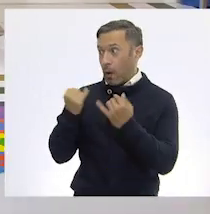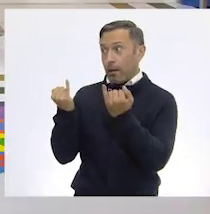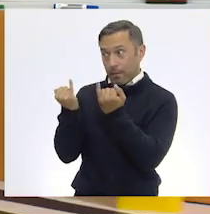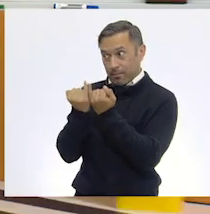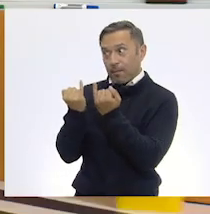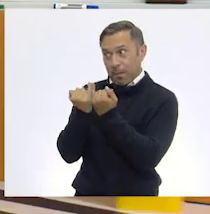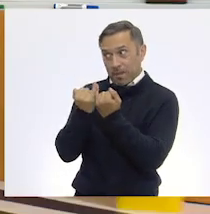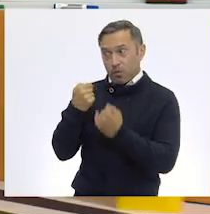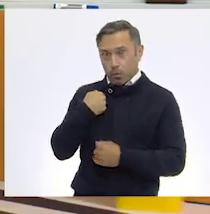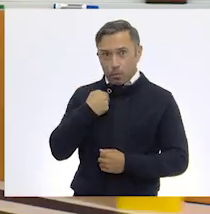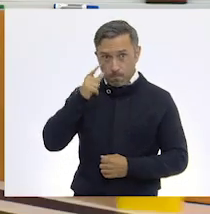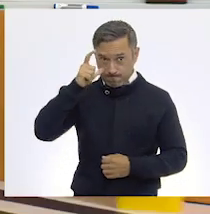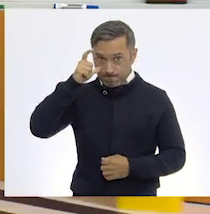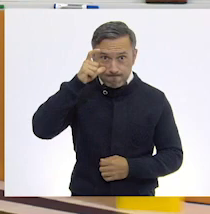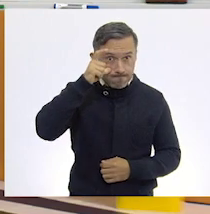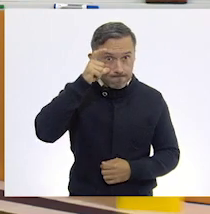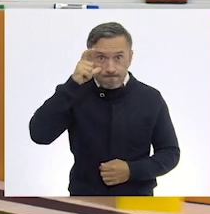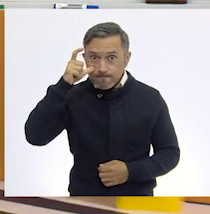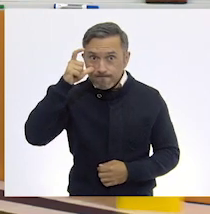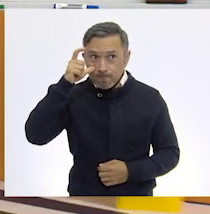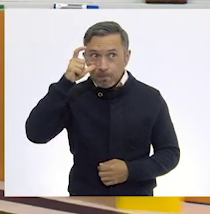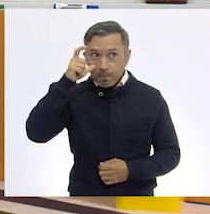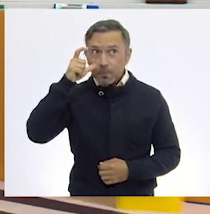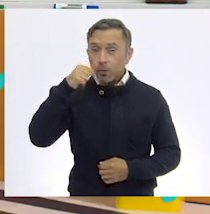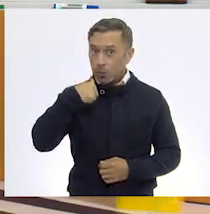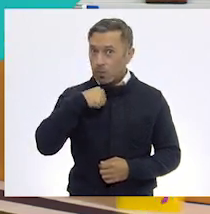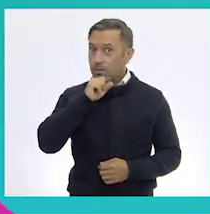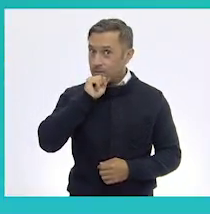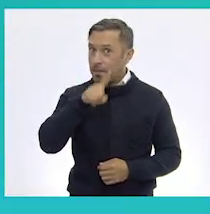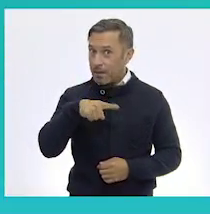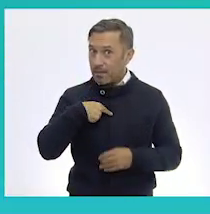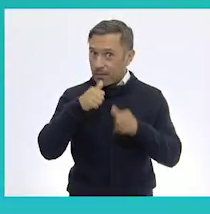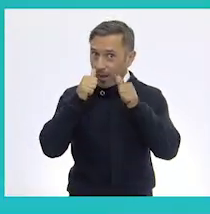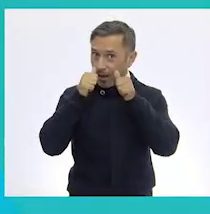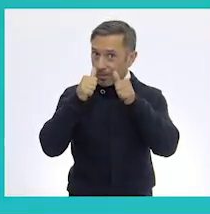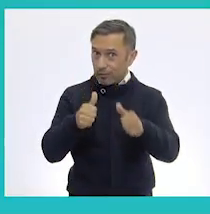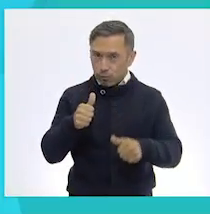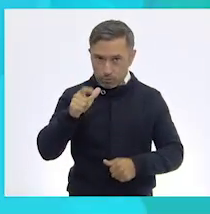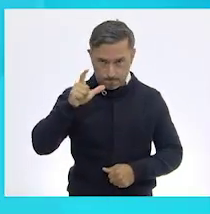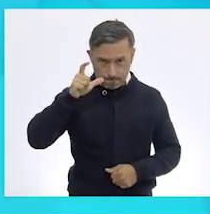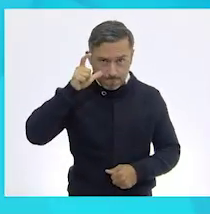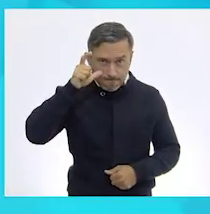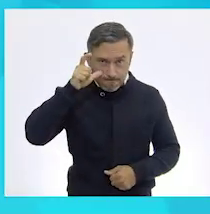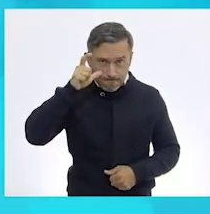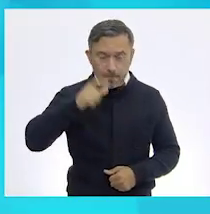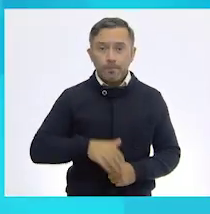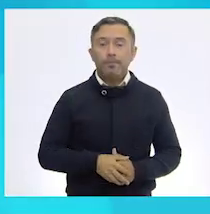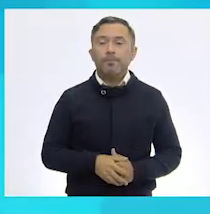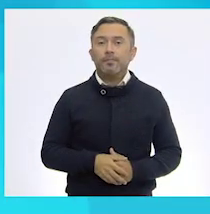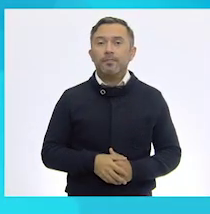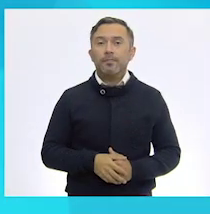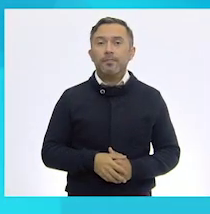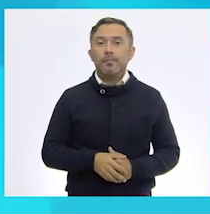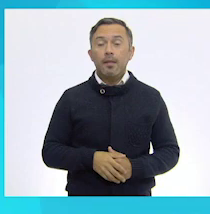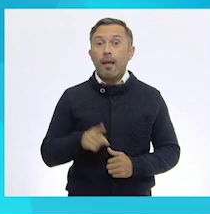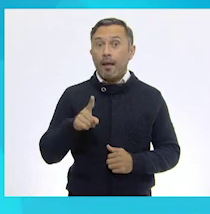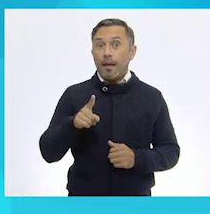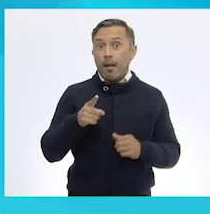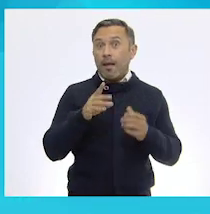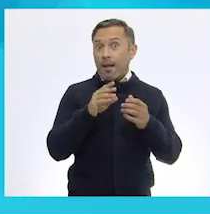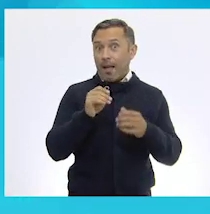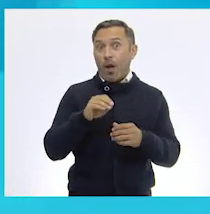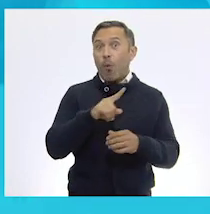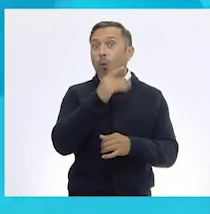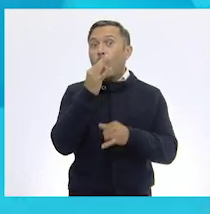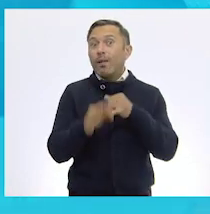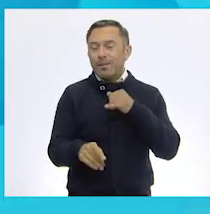lupa, ¿eh? Y yo también estoy muy atenta. Al final, todas las compañeras y todos los compañeros